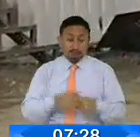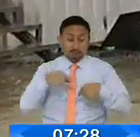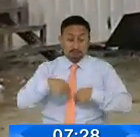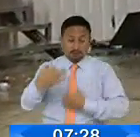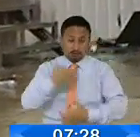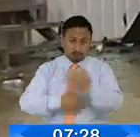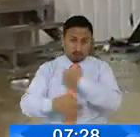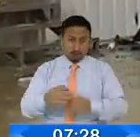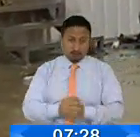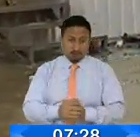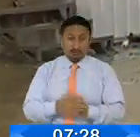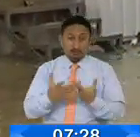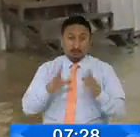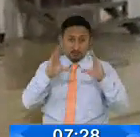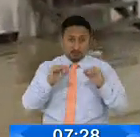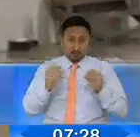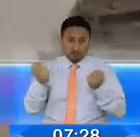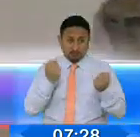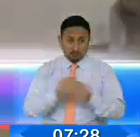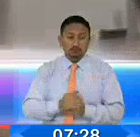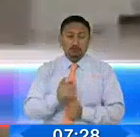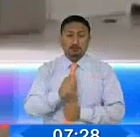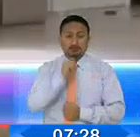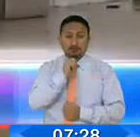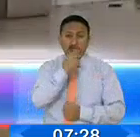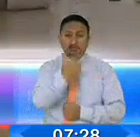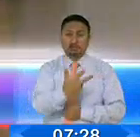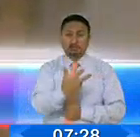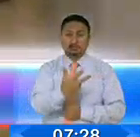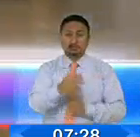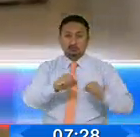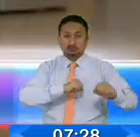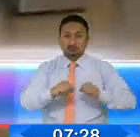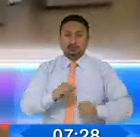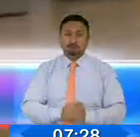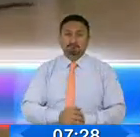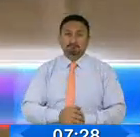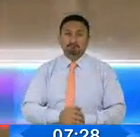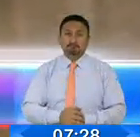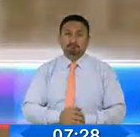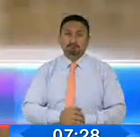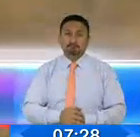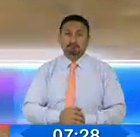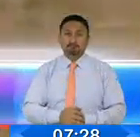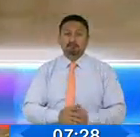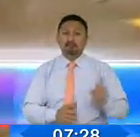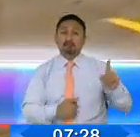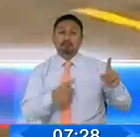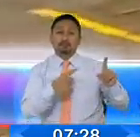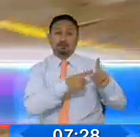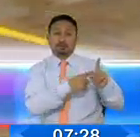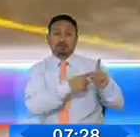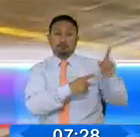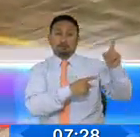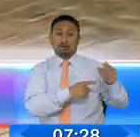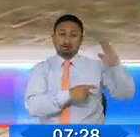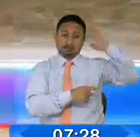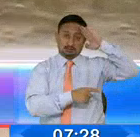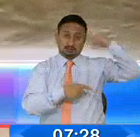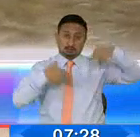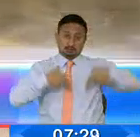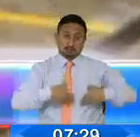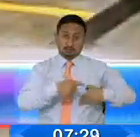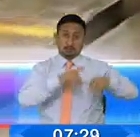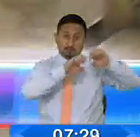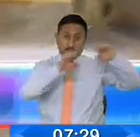que no está controlado tres puntos, están trabajando arduamente. Vamos a conversar con una persona quien es guardia de seguridad de la